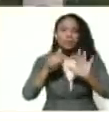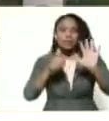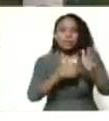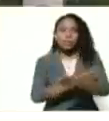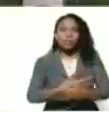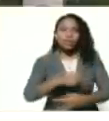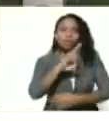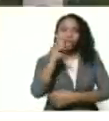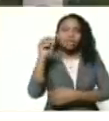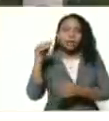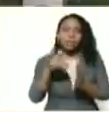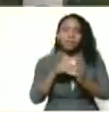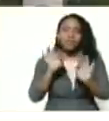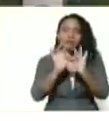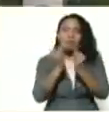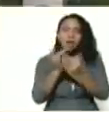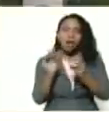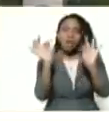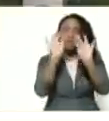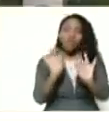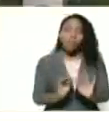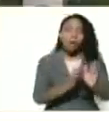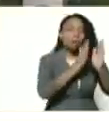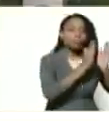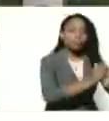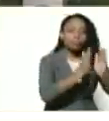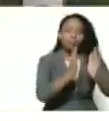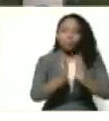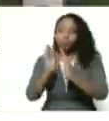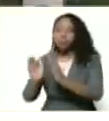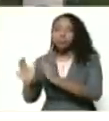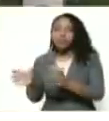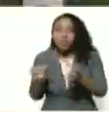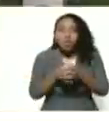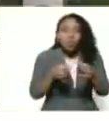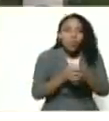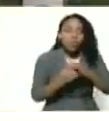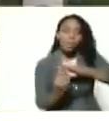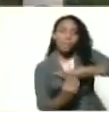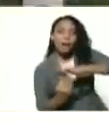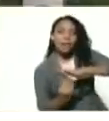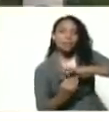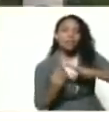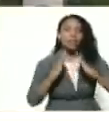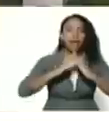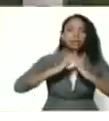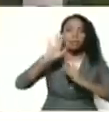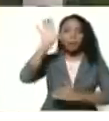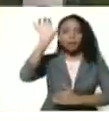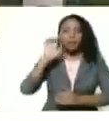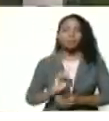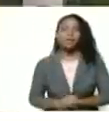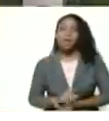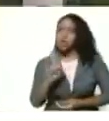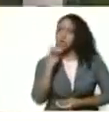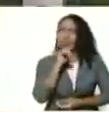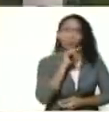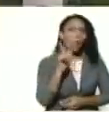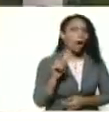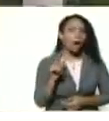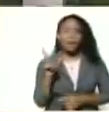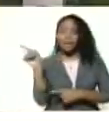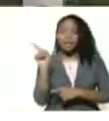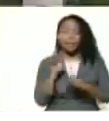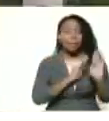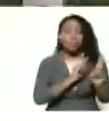6.200.000 familias en las formas de organización de comités de base de hogares de la patria. No ha habido, no existe ese